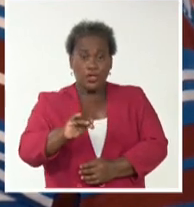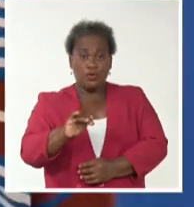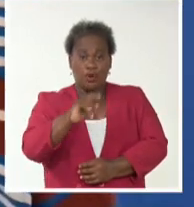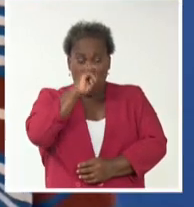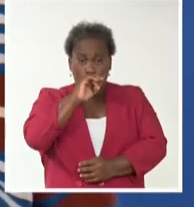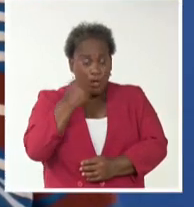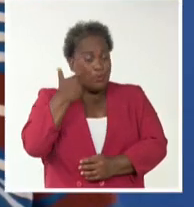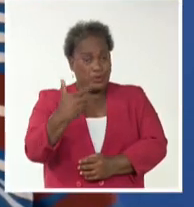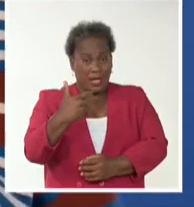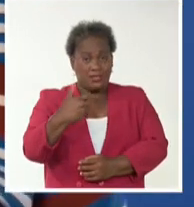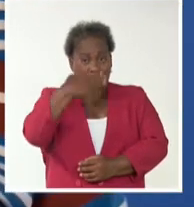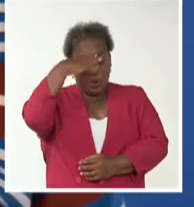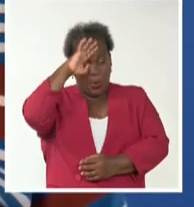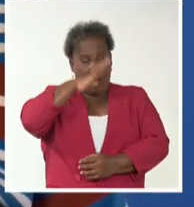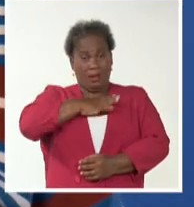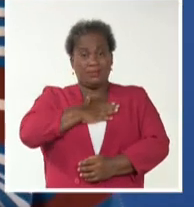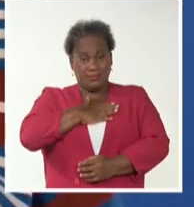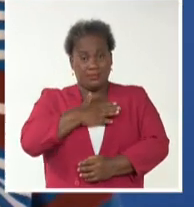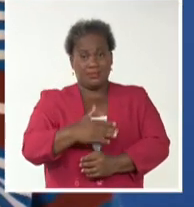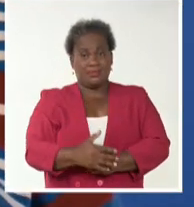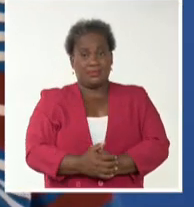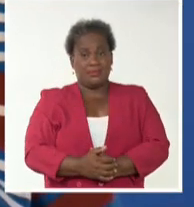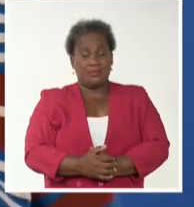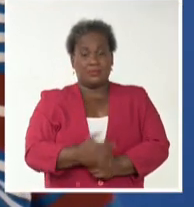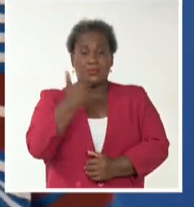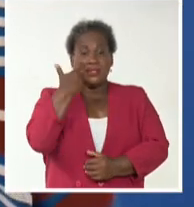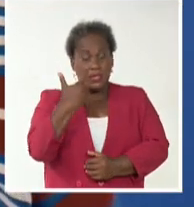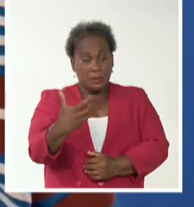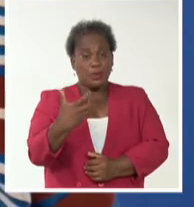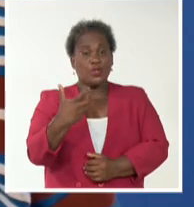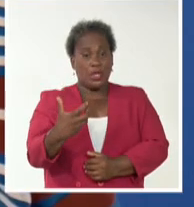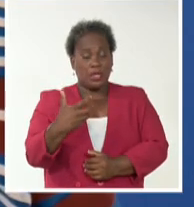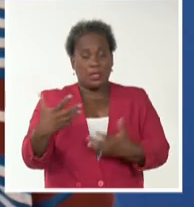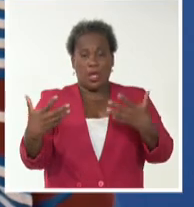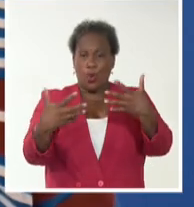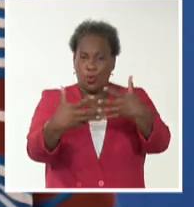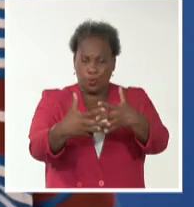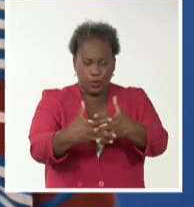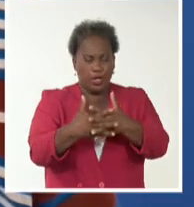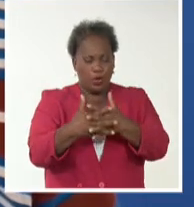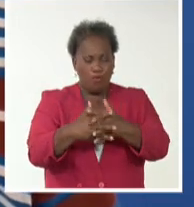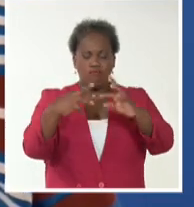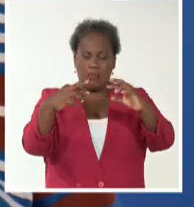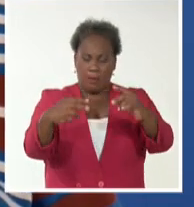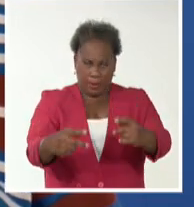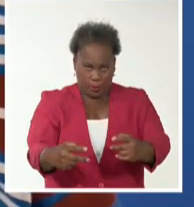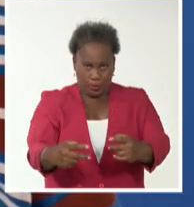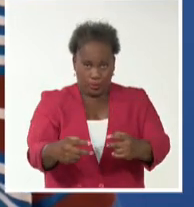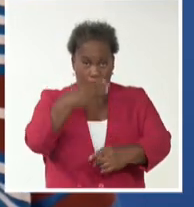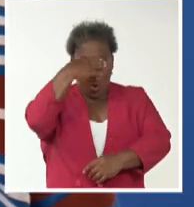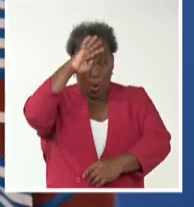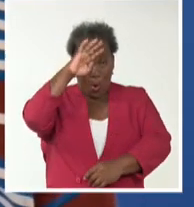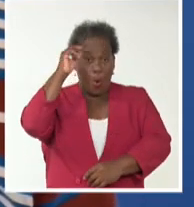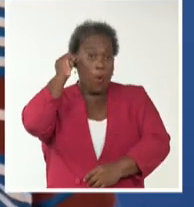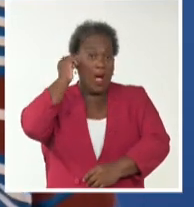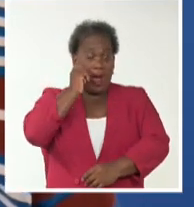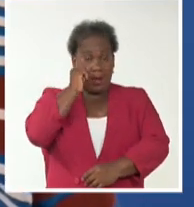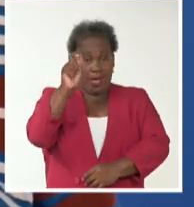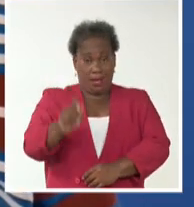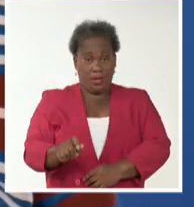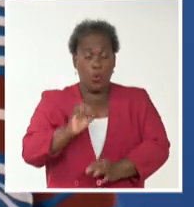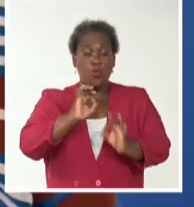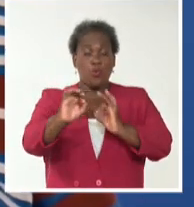patria. Creo que es muy importante unirnos, lo reitero, unirnos y cuidar nuestra